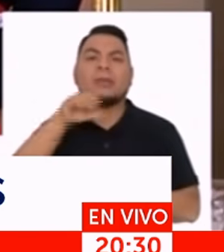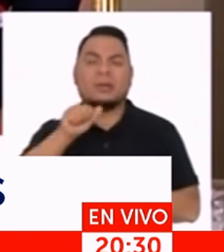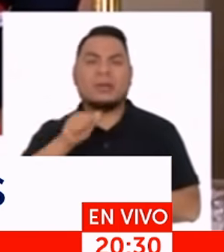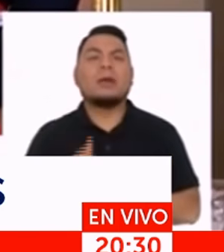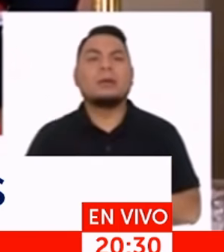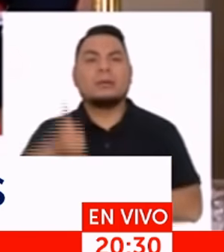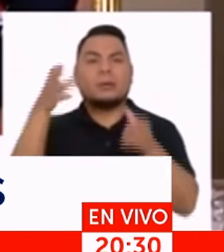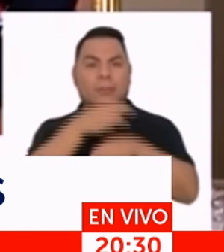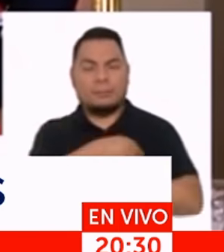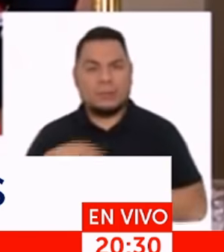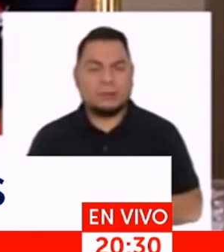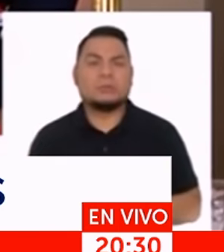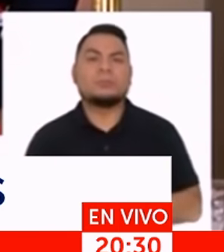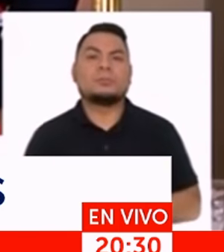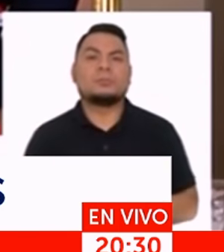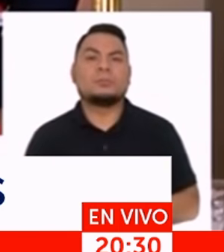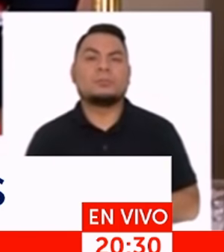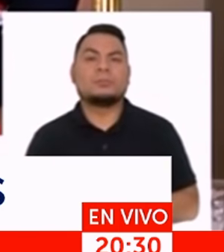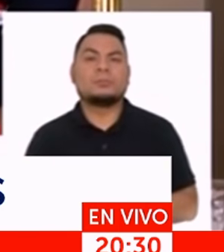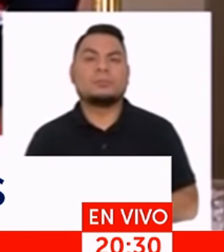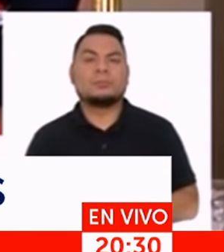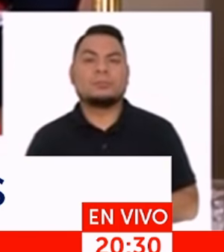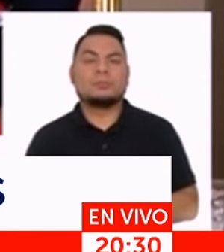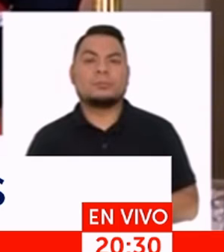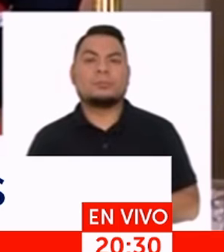Esther Vázquez Chuquilín, presidenta del Consejo de Ministros.